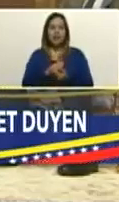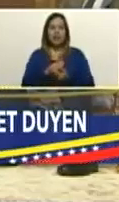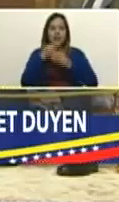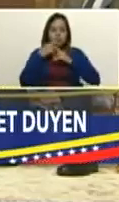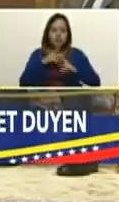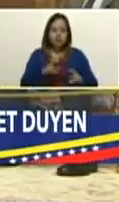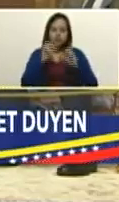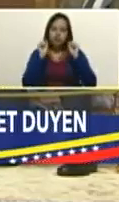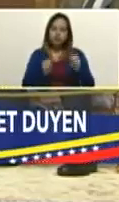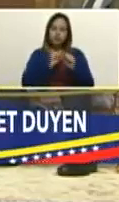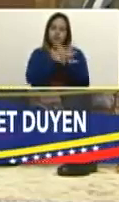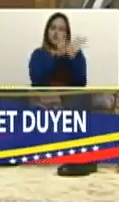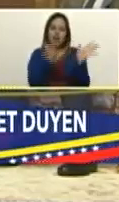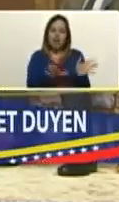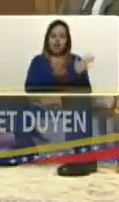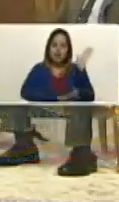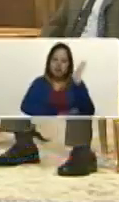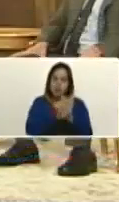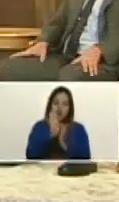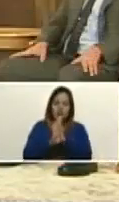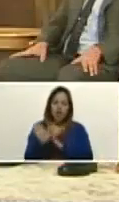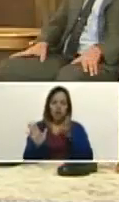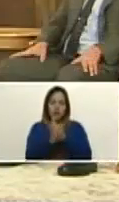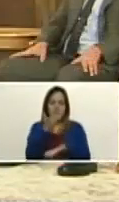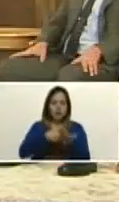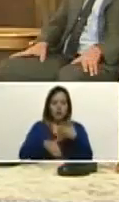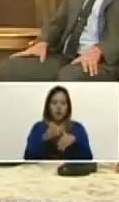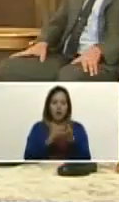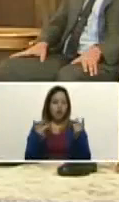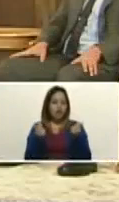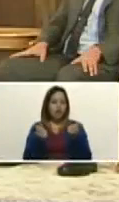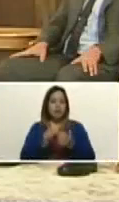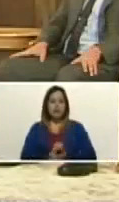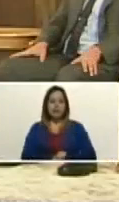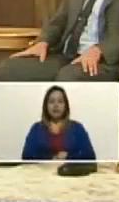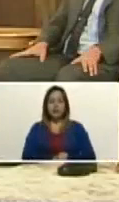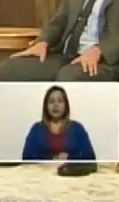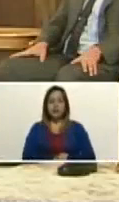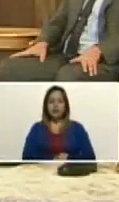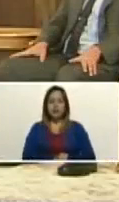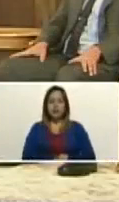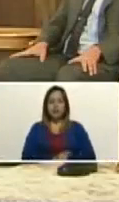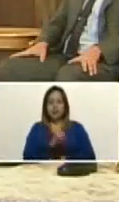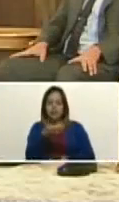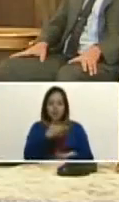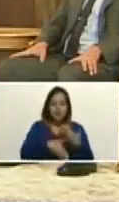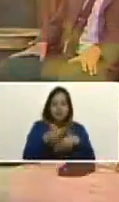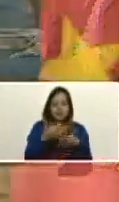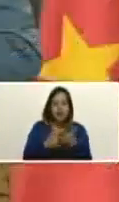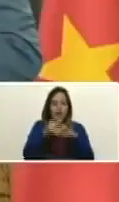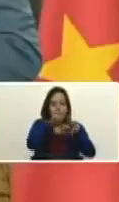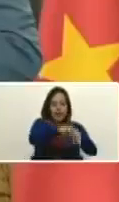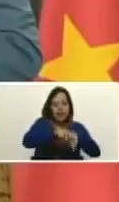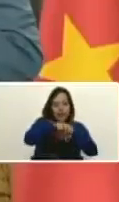resultados concretos y crecientes en la cooperación comercial, en la cooperación de la producción